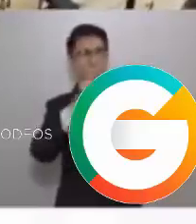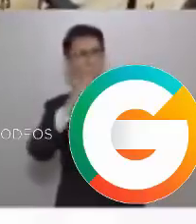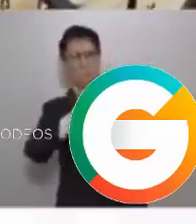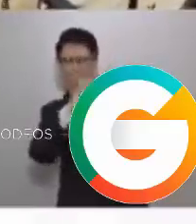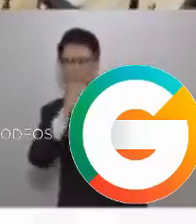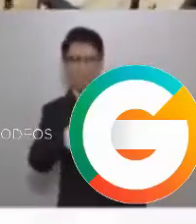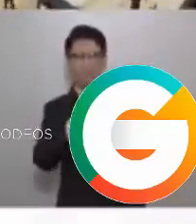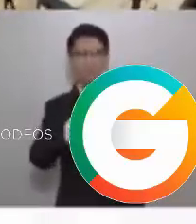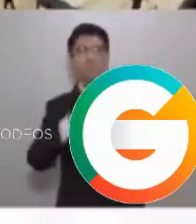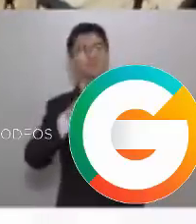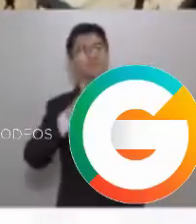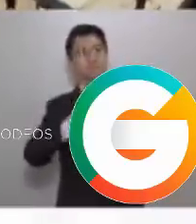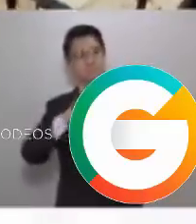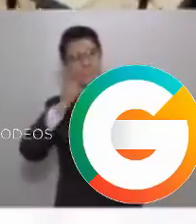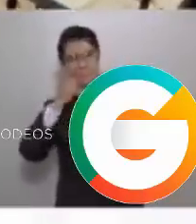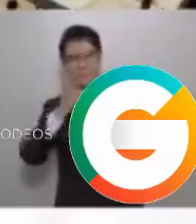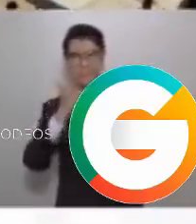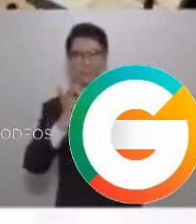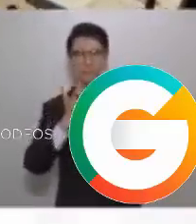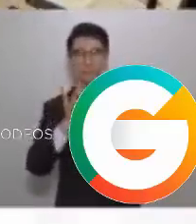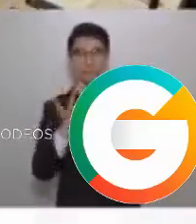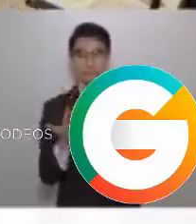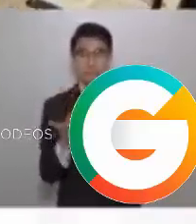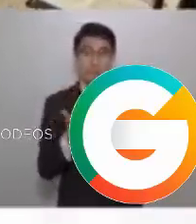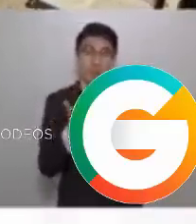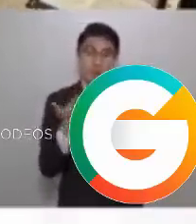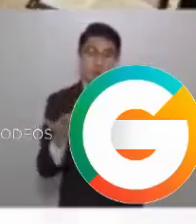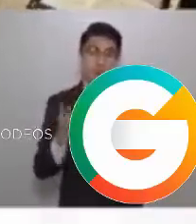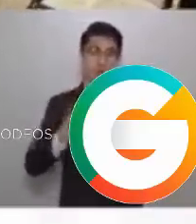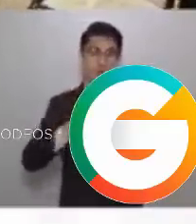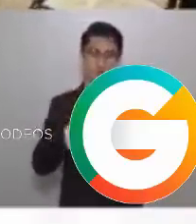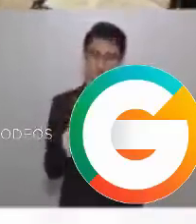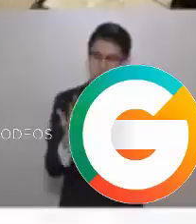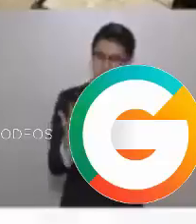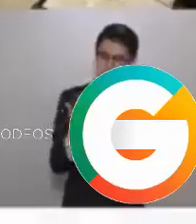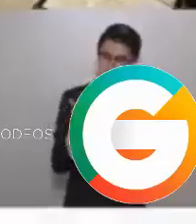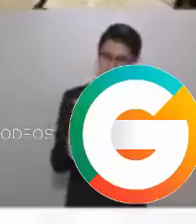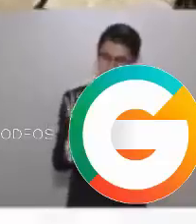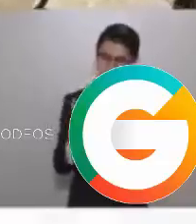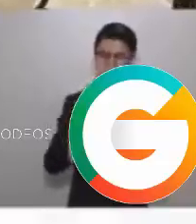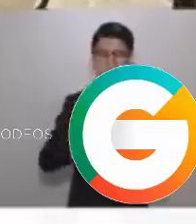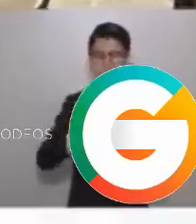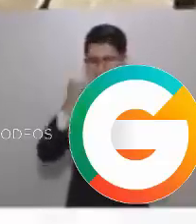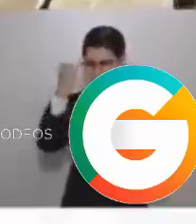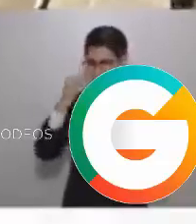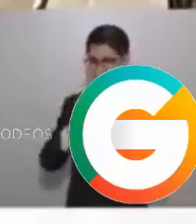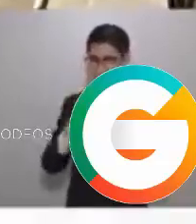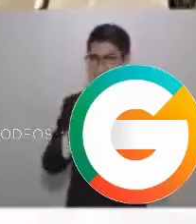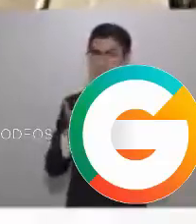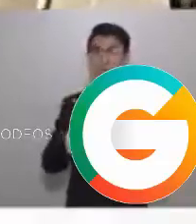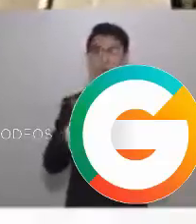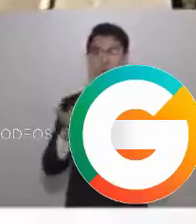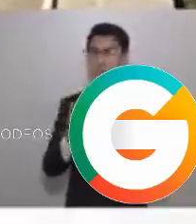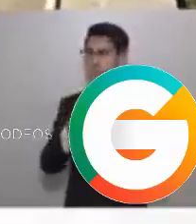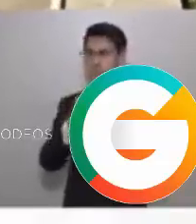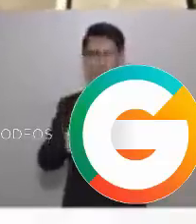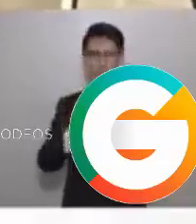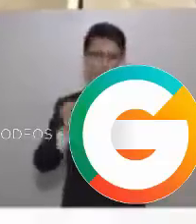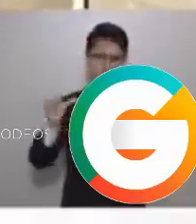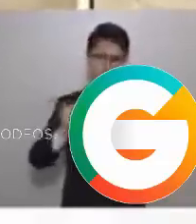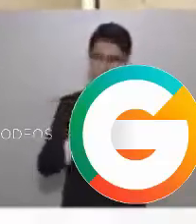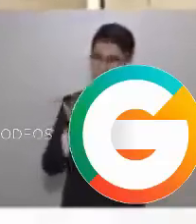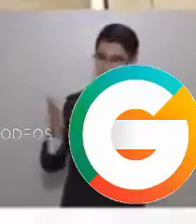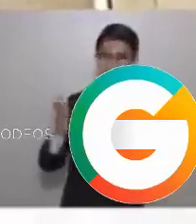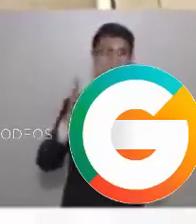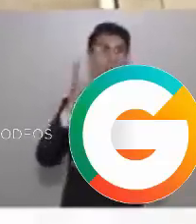a el delegado, aquí el cosa más fiscal dará cuenta sobre el particular. Sí, lo